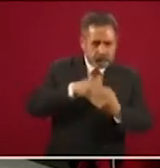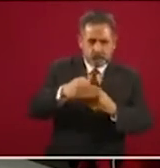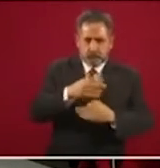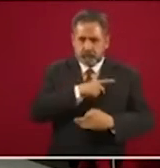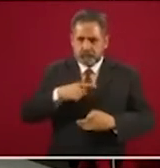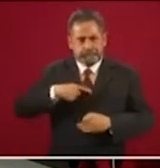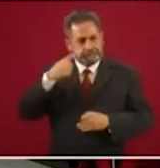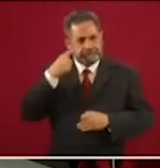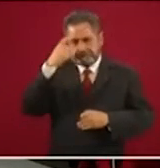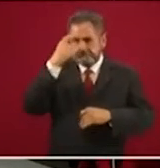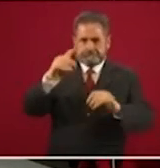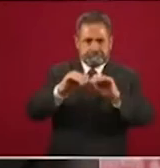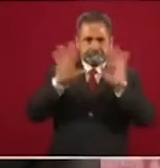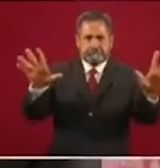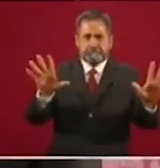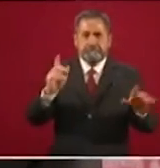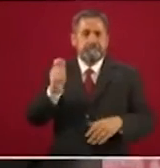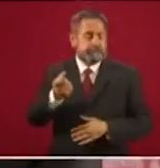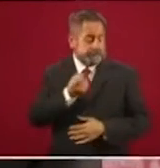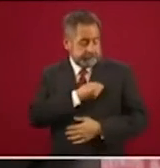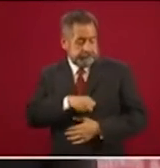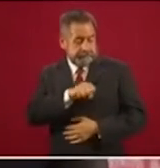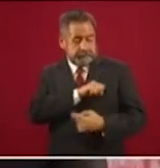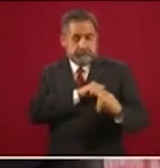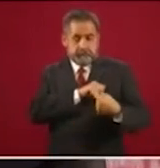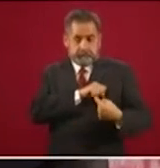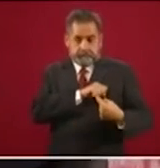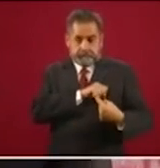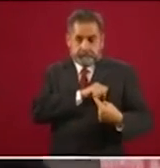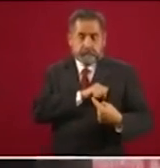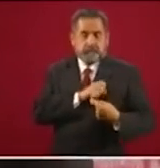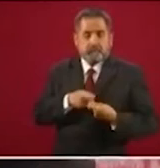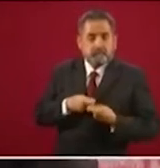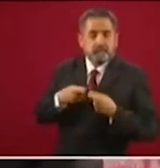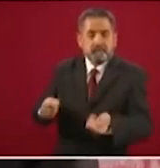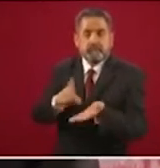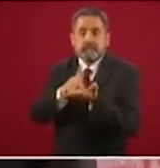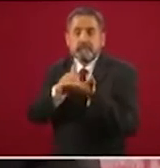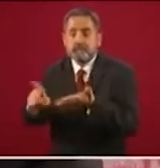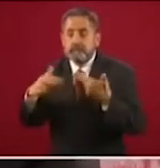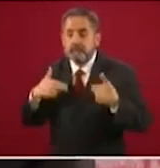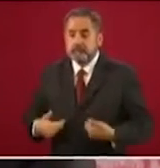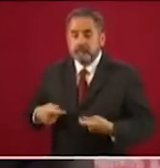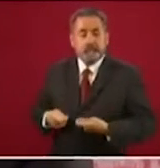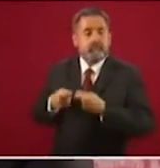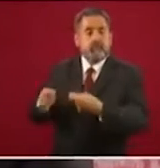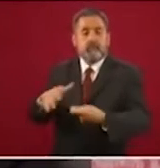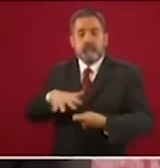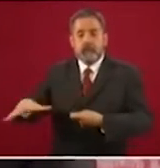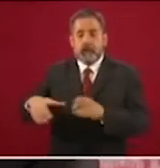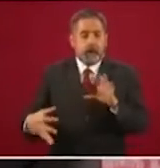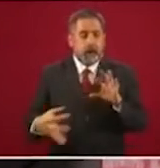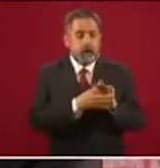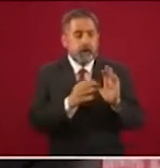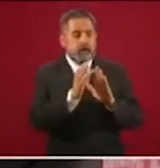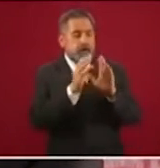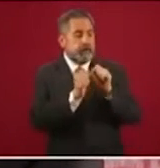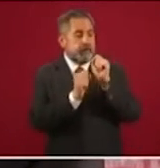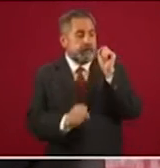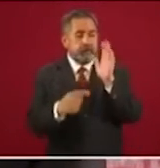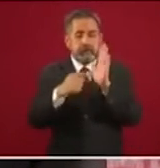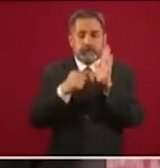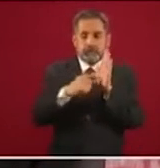claro que la salud es un derecho humano que está garantizado en el artículo 4 de nuestra